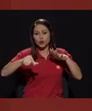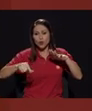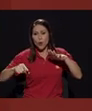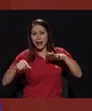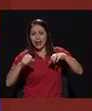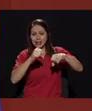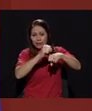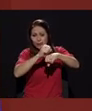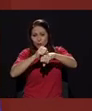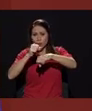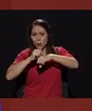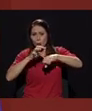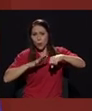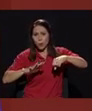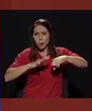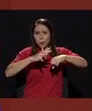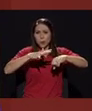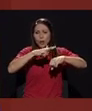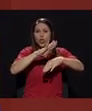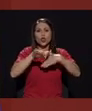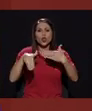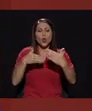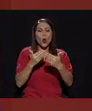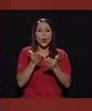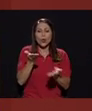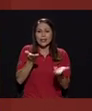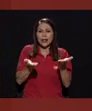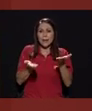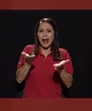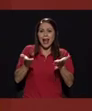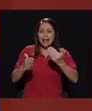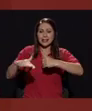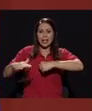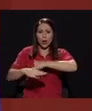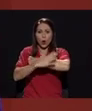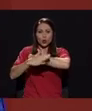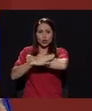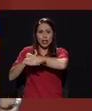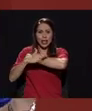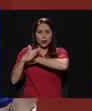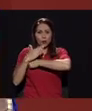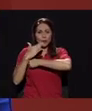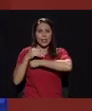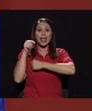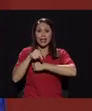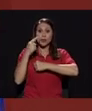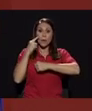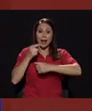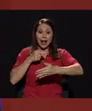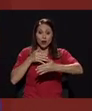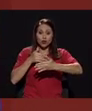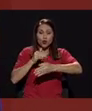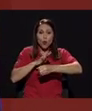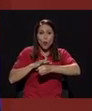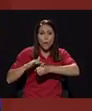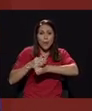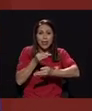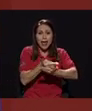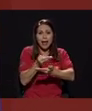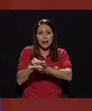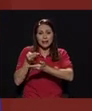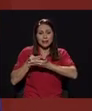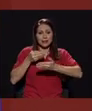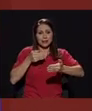cuencas, todo lo que es el balance costero. para los humedales costeros y sobre